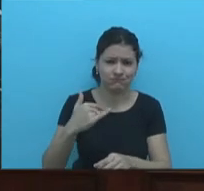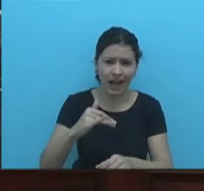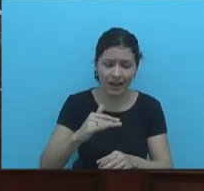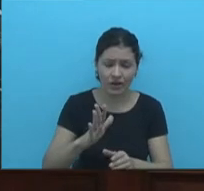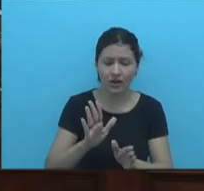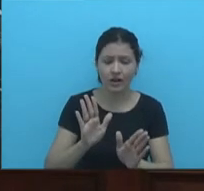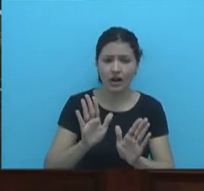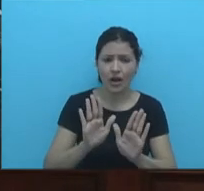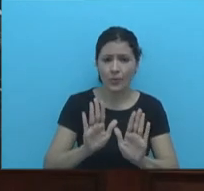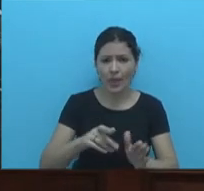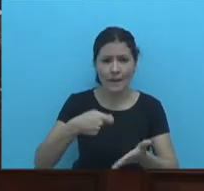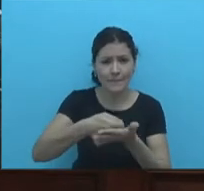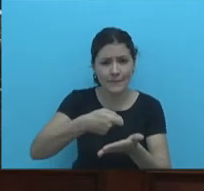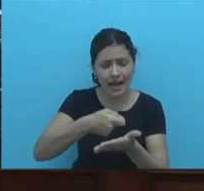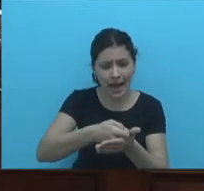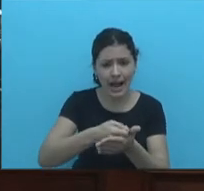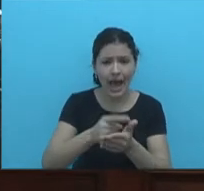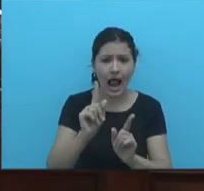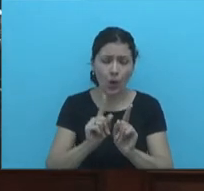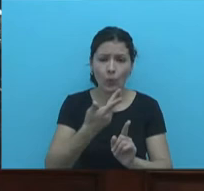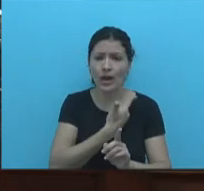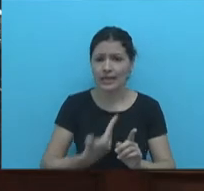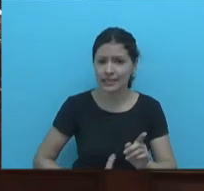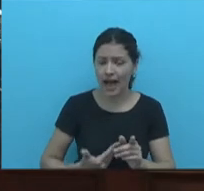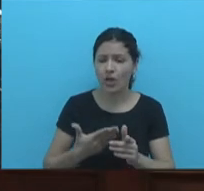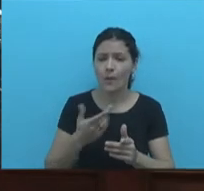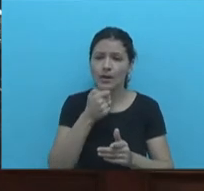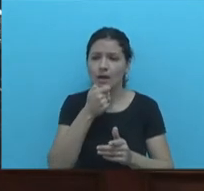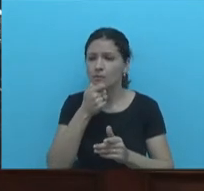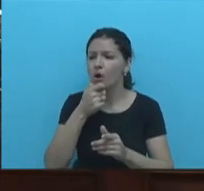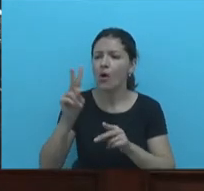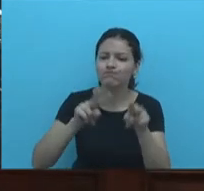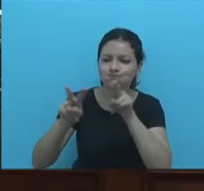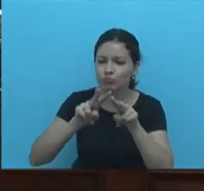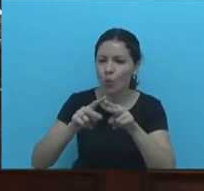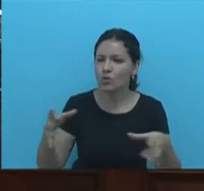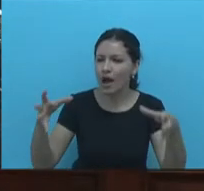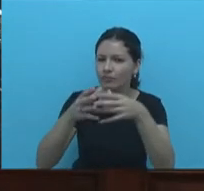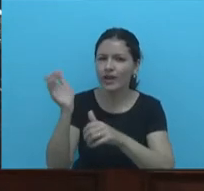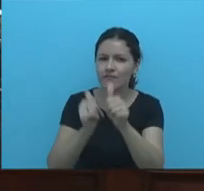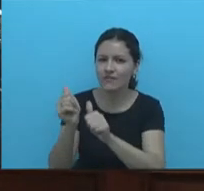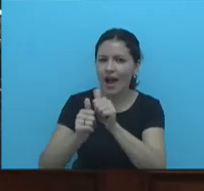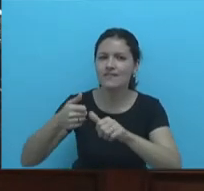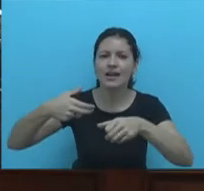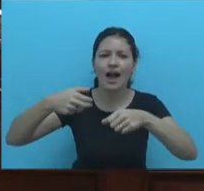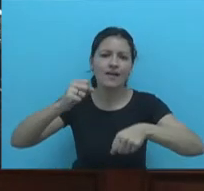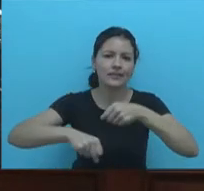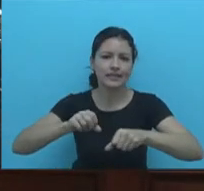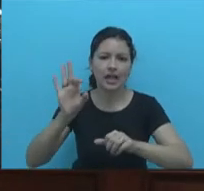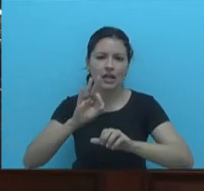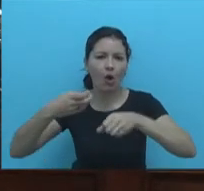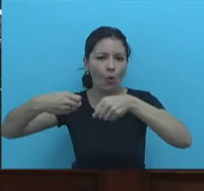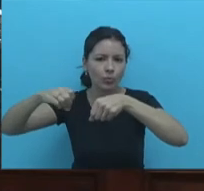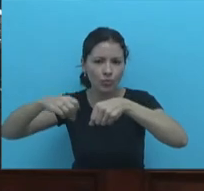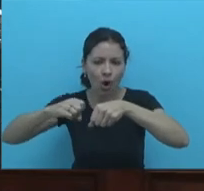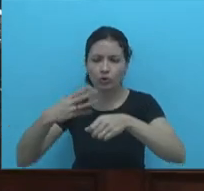forma de financiamiento, lo que muchas veces hace el Estado, busca un proveedor de moto o de bicicleta, compra las 10 bicicletas, el Estado municipal o